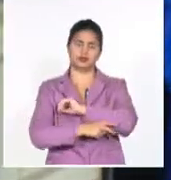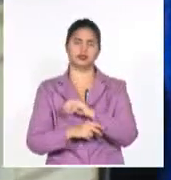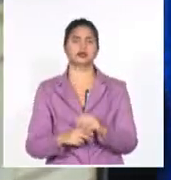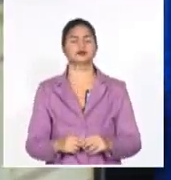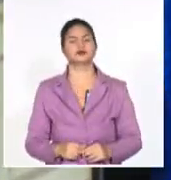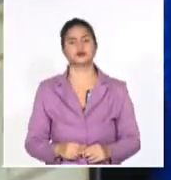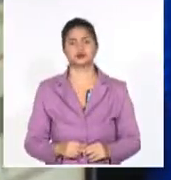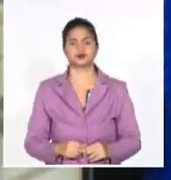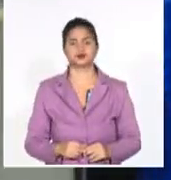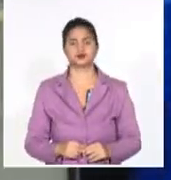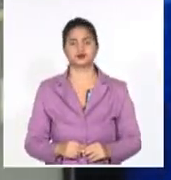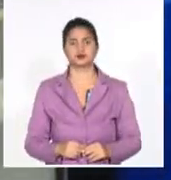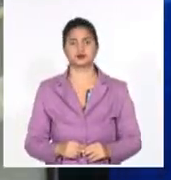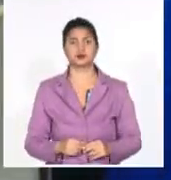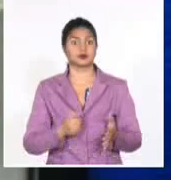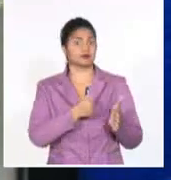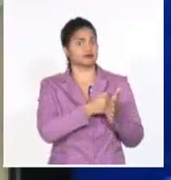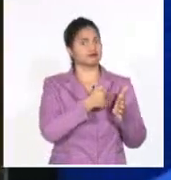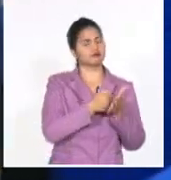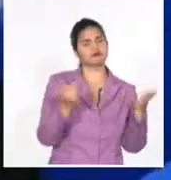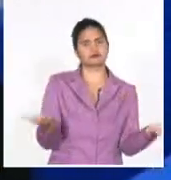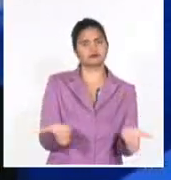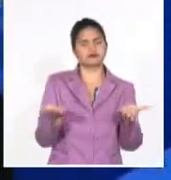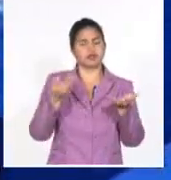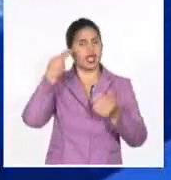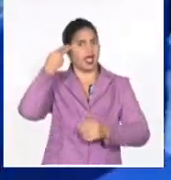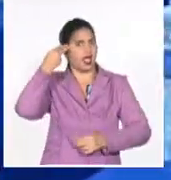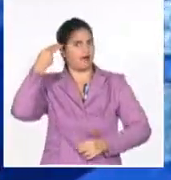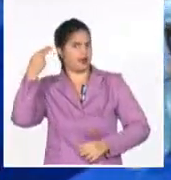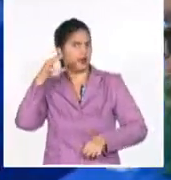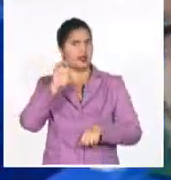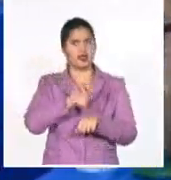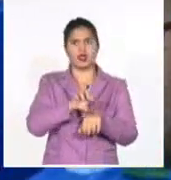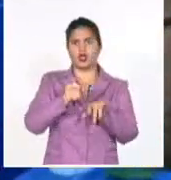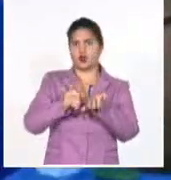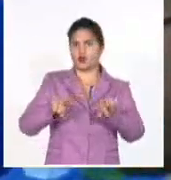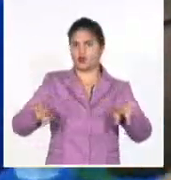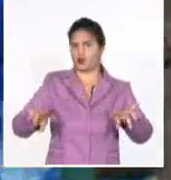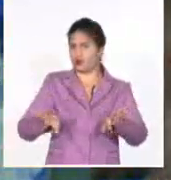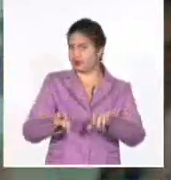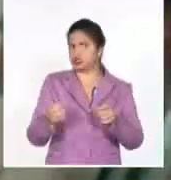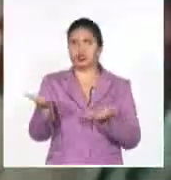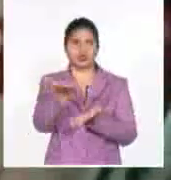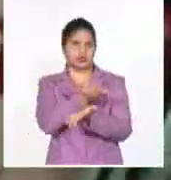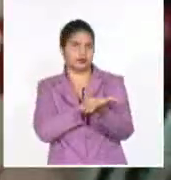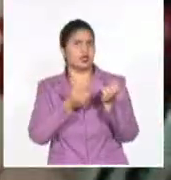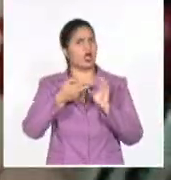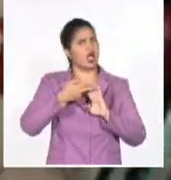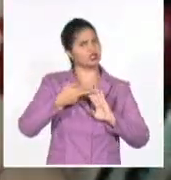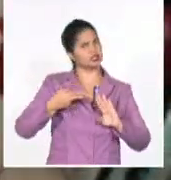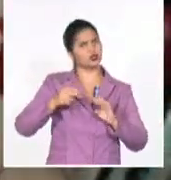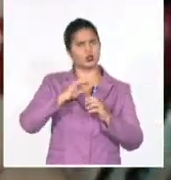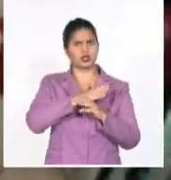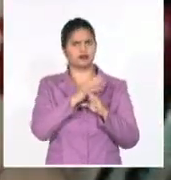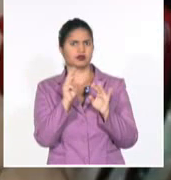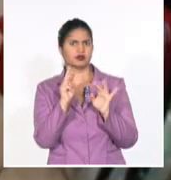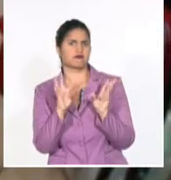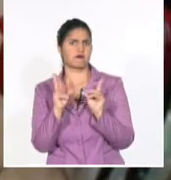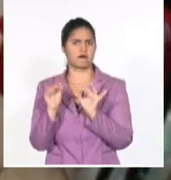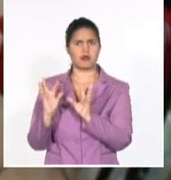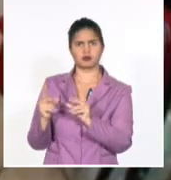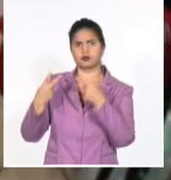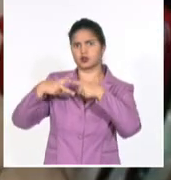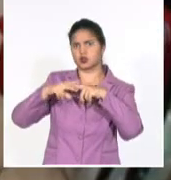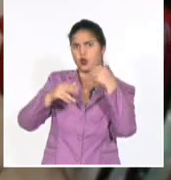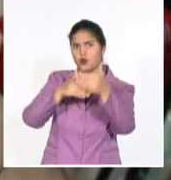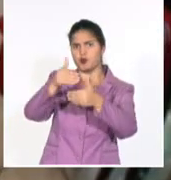Incentivar el desarrollo y reconocimiento de habilidades en la programación, las matemáticas, la algoritmia, la resolución de problemas